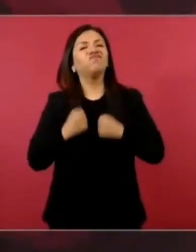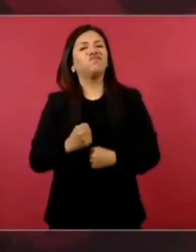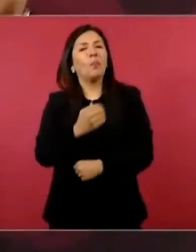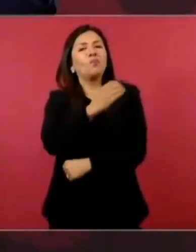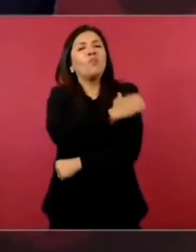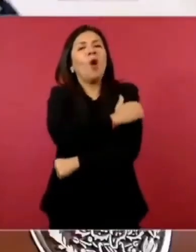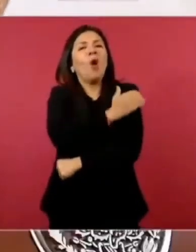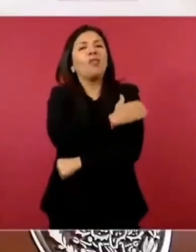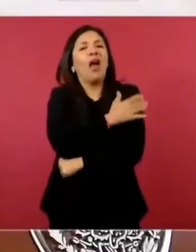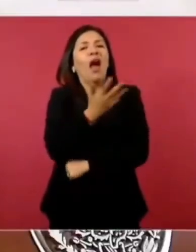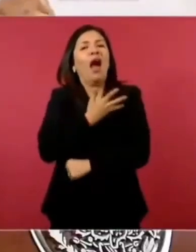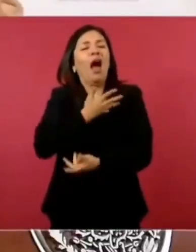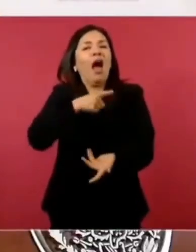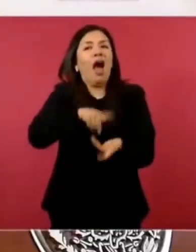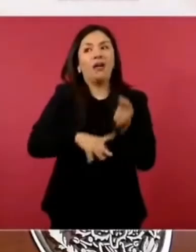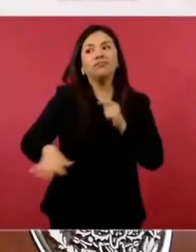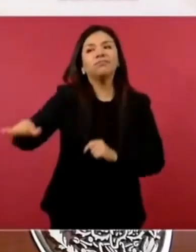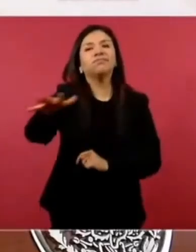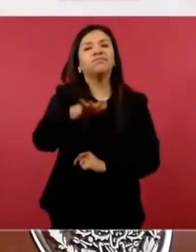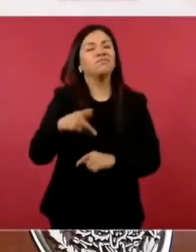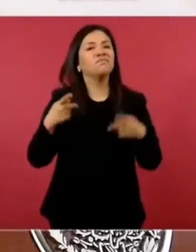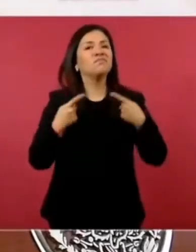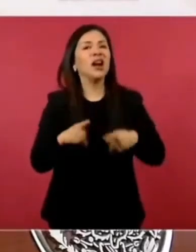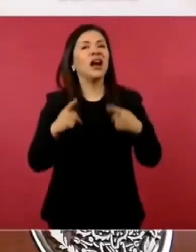del pueblo.